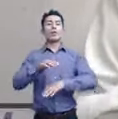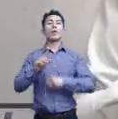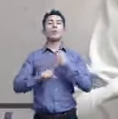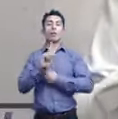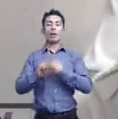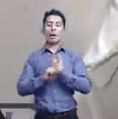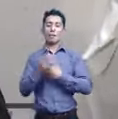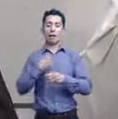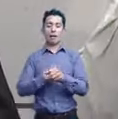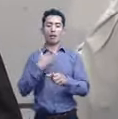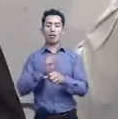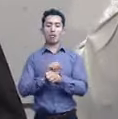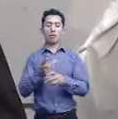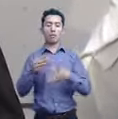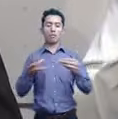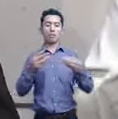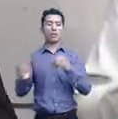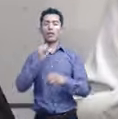de la pandemia.